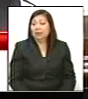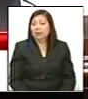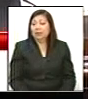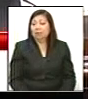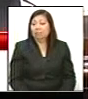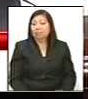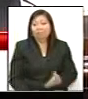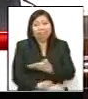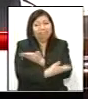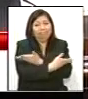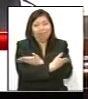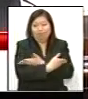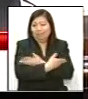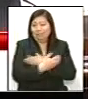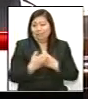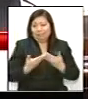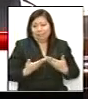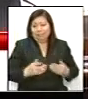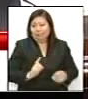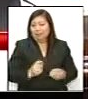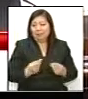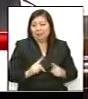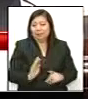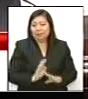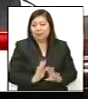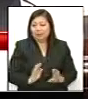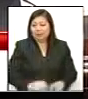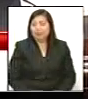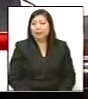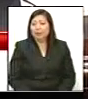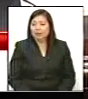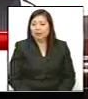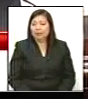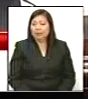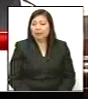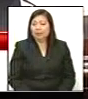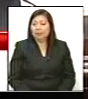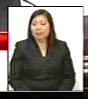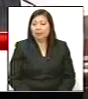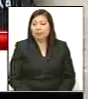pero no pueden estar ahí en los curules porque eso no está permitido. Muchas gracias.